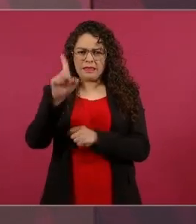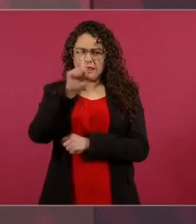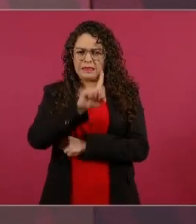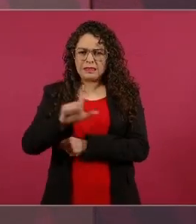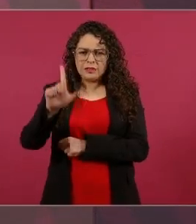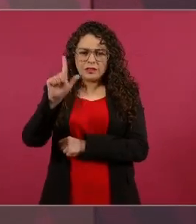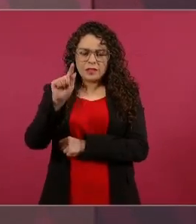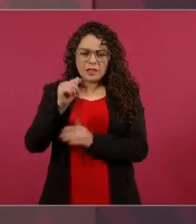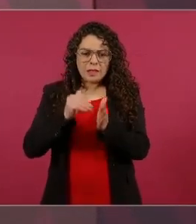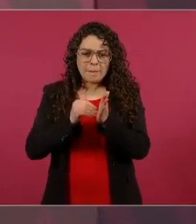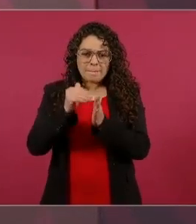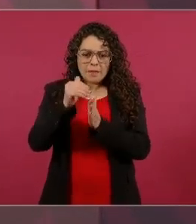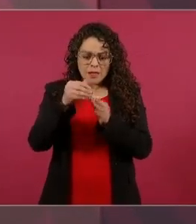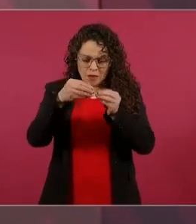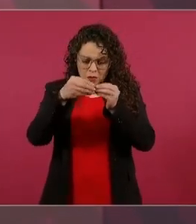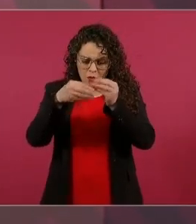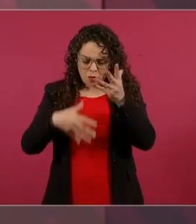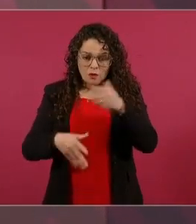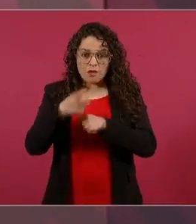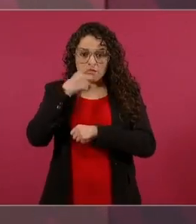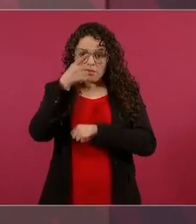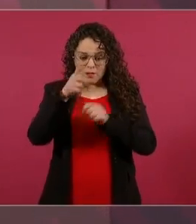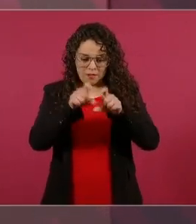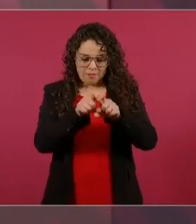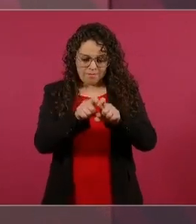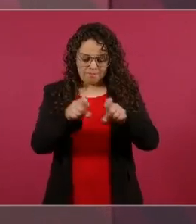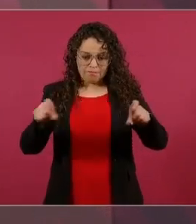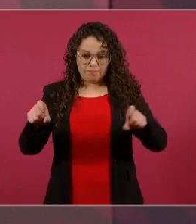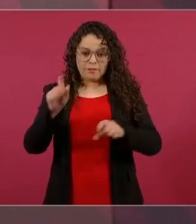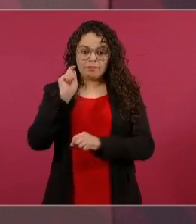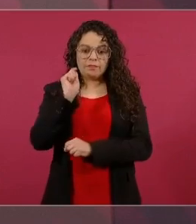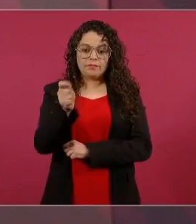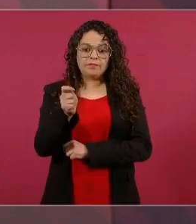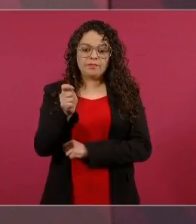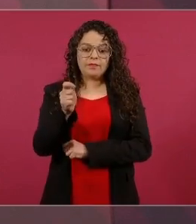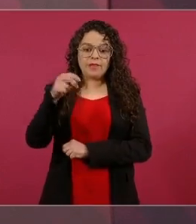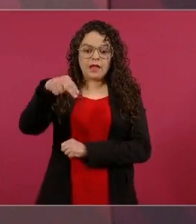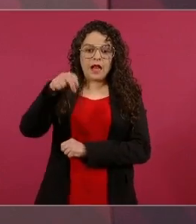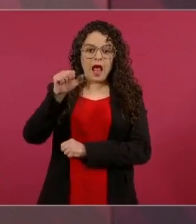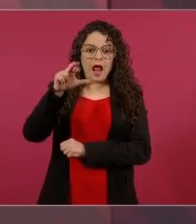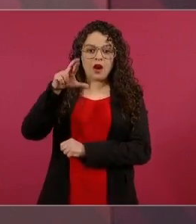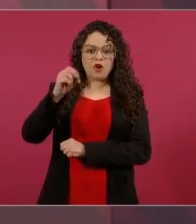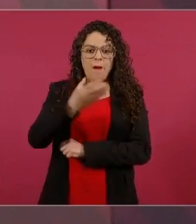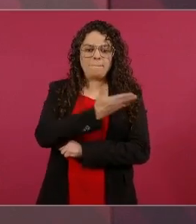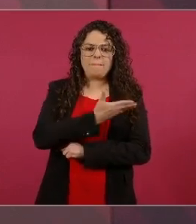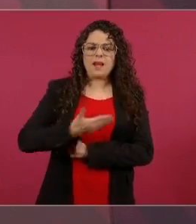millones con la leyenda presidente narco